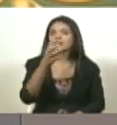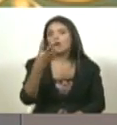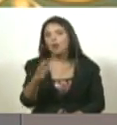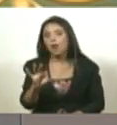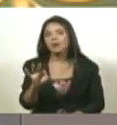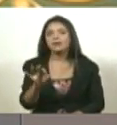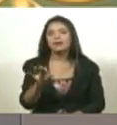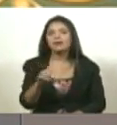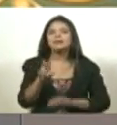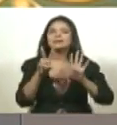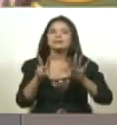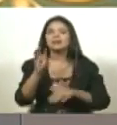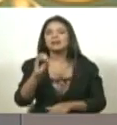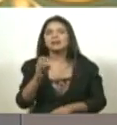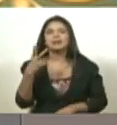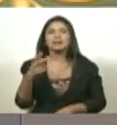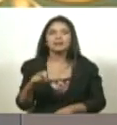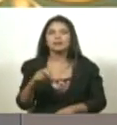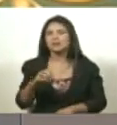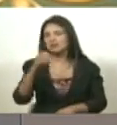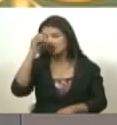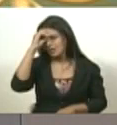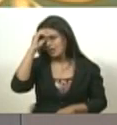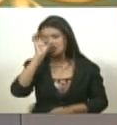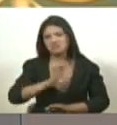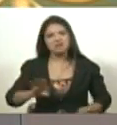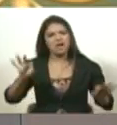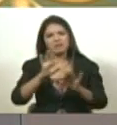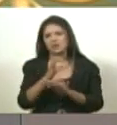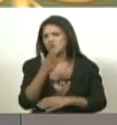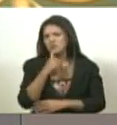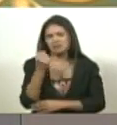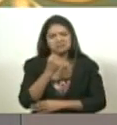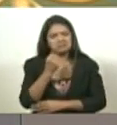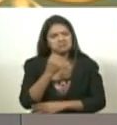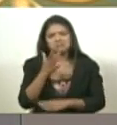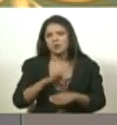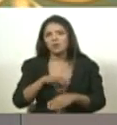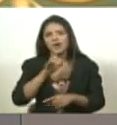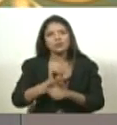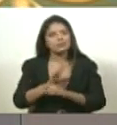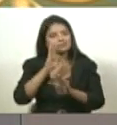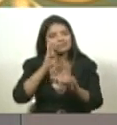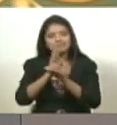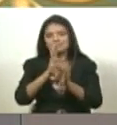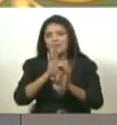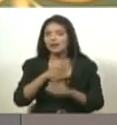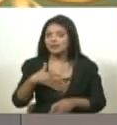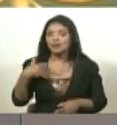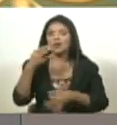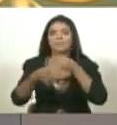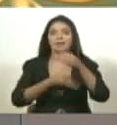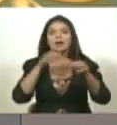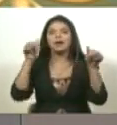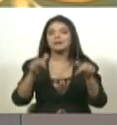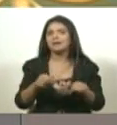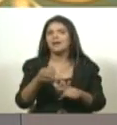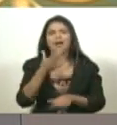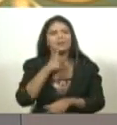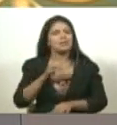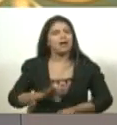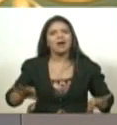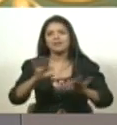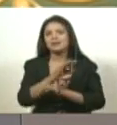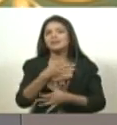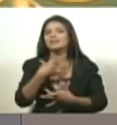pregunta 70-30, en la tercera pregunta nadie sabe. Y a nadie le interesa. Porque ese es el punto central que quiero recalcar aquí. A nadie le interesa